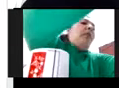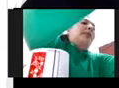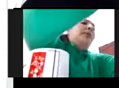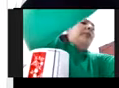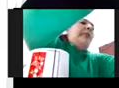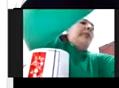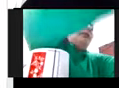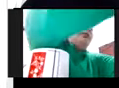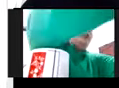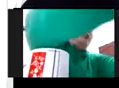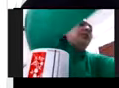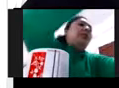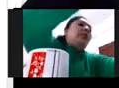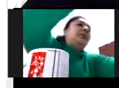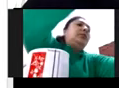La transparencia es